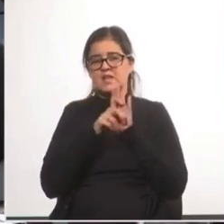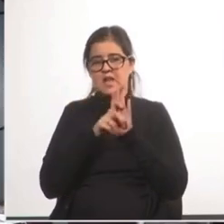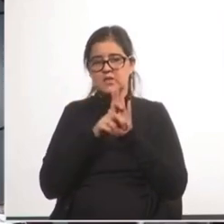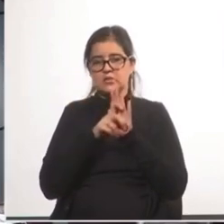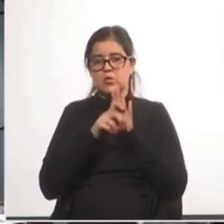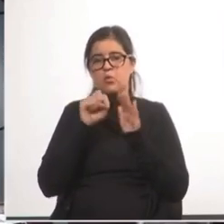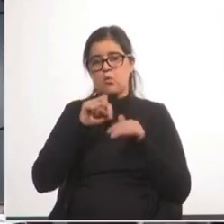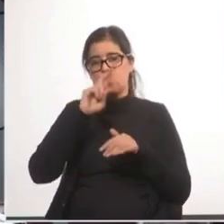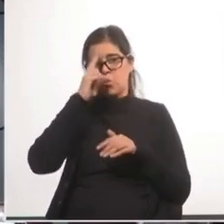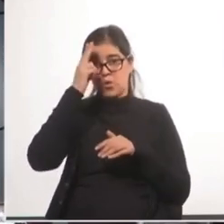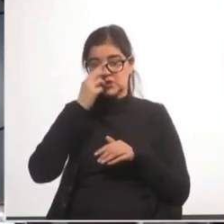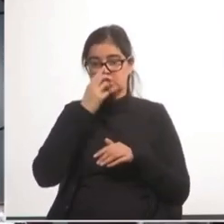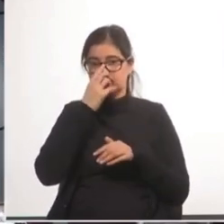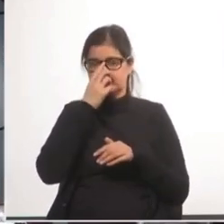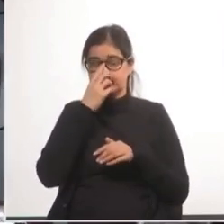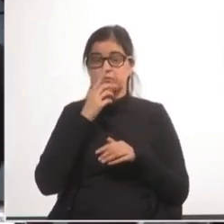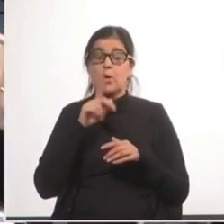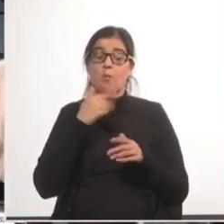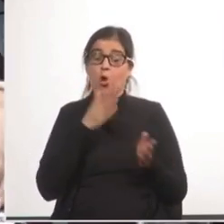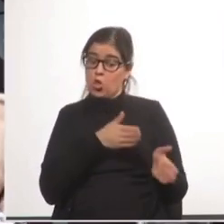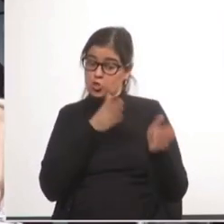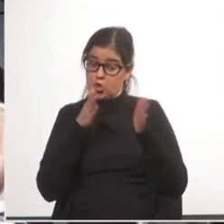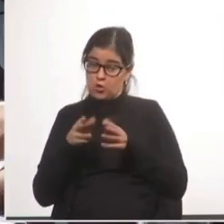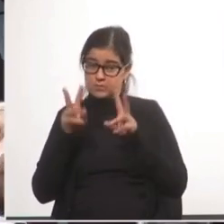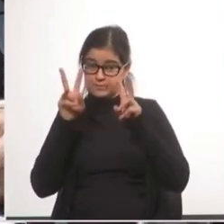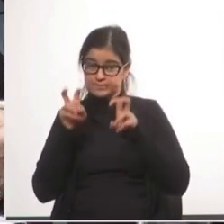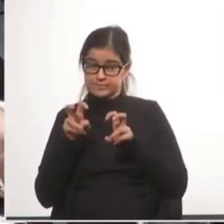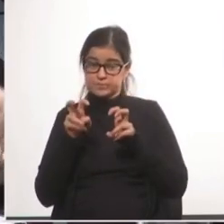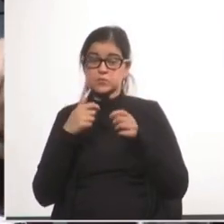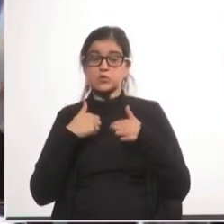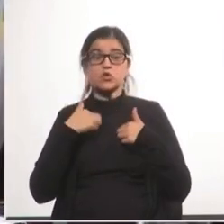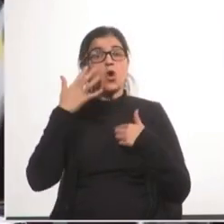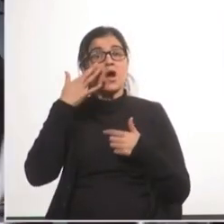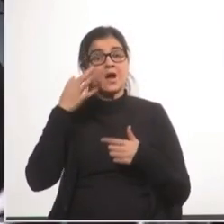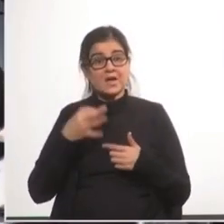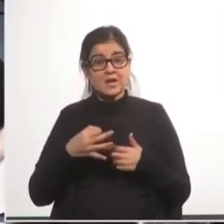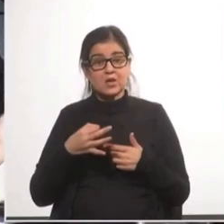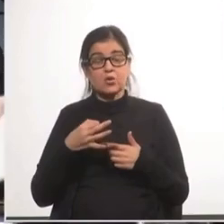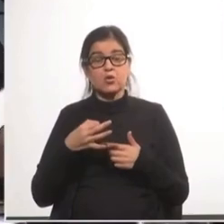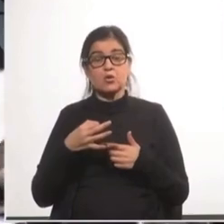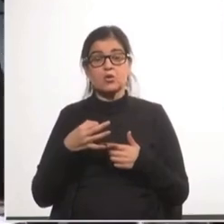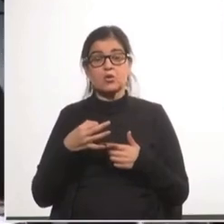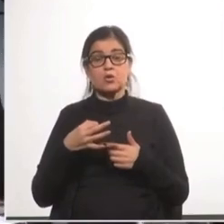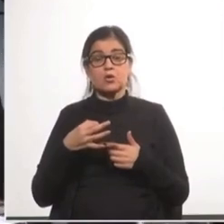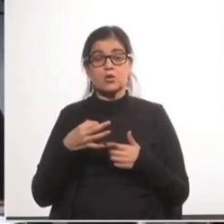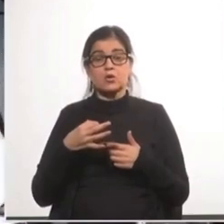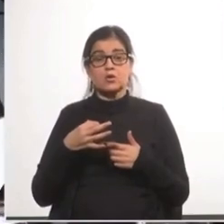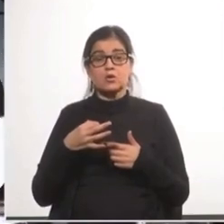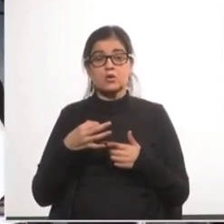legislación uruguaya. Por otro lado, yo creo que es un